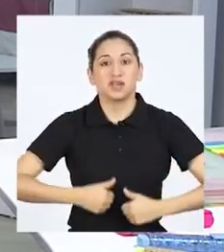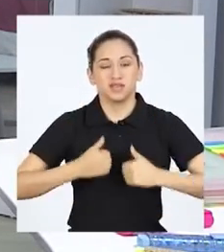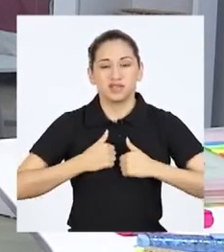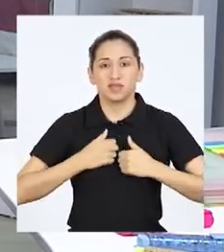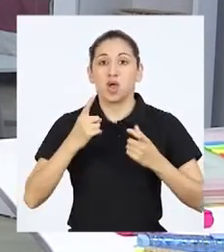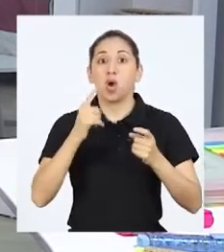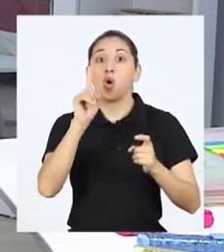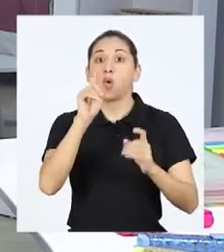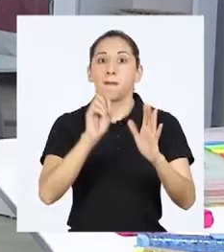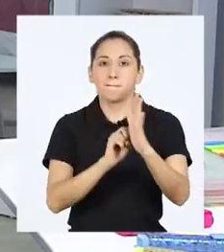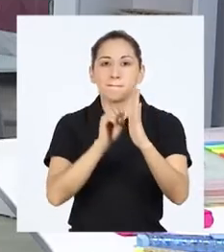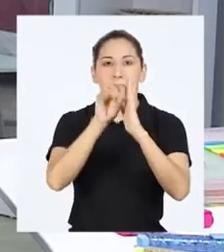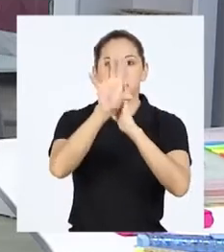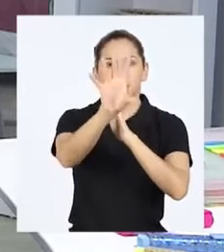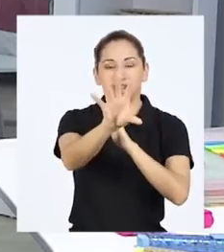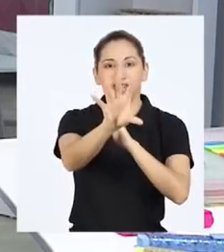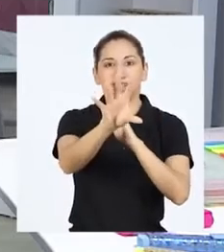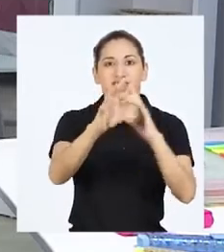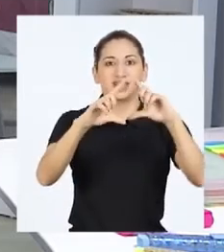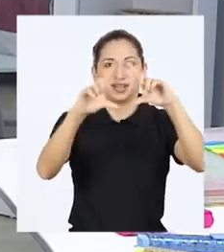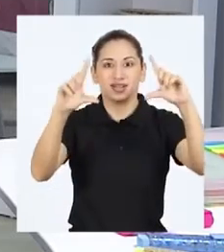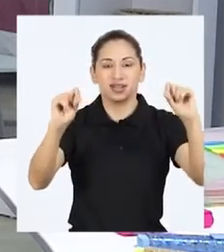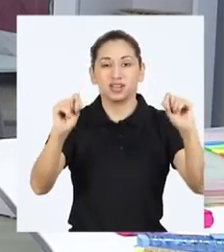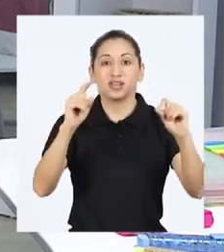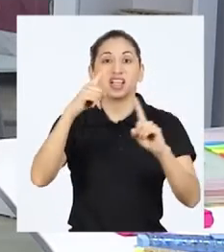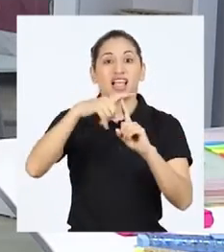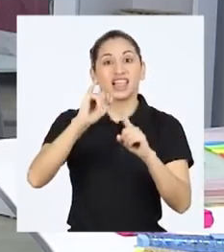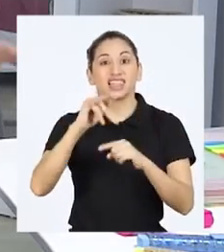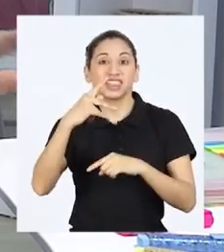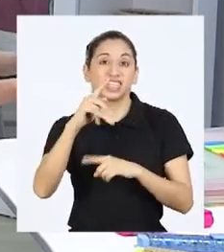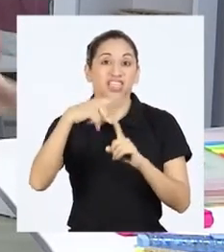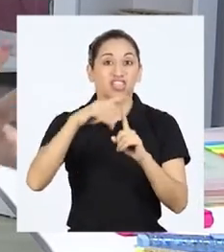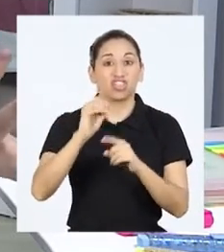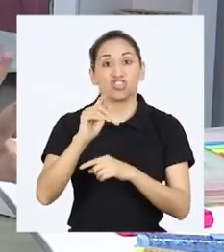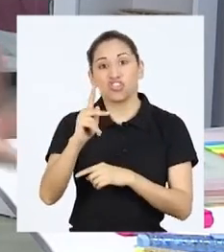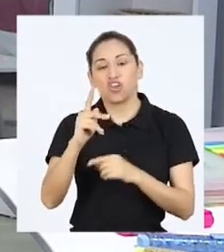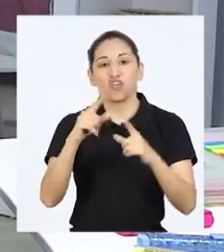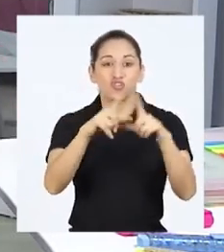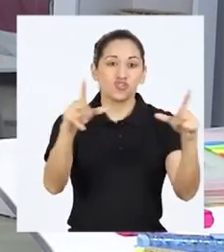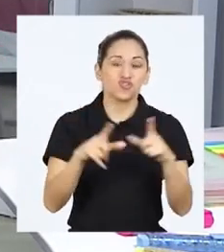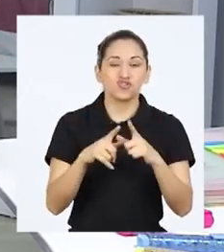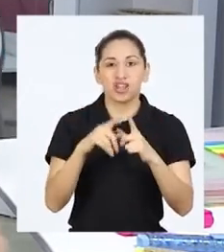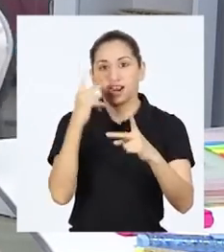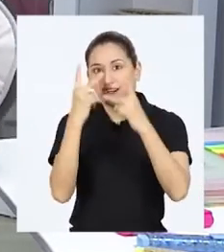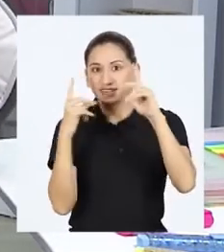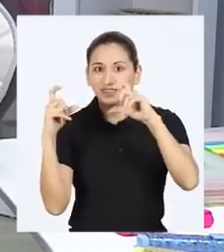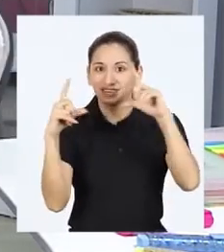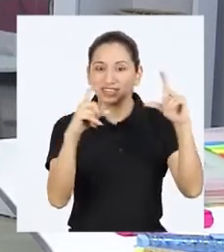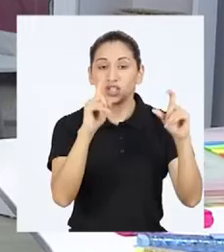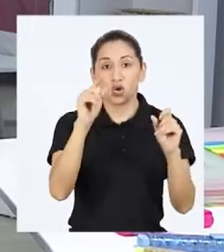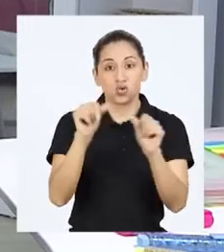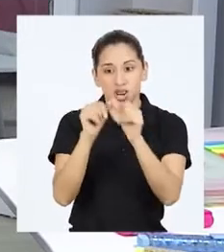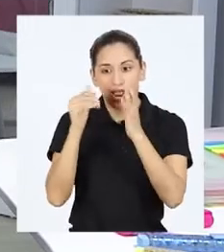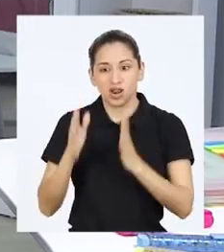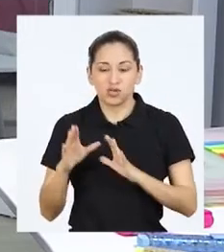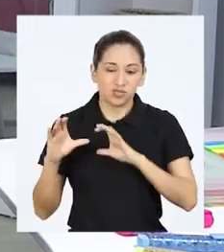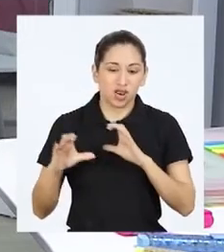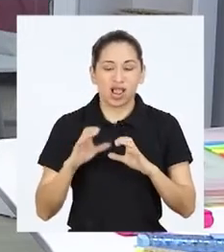en PowerPoint animada. Un TikTok sobre ciertos lugares turísticos. Un estudiante